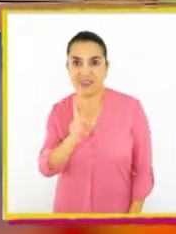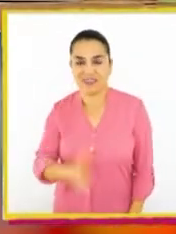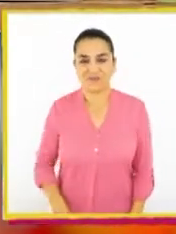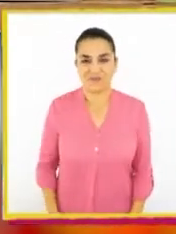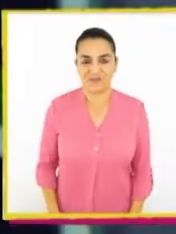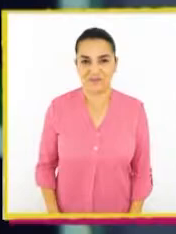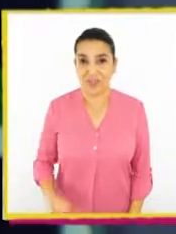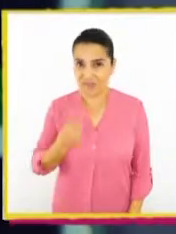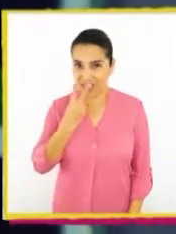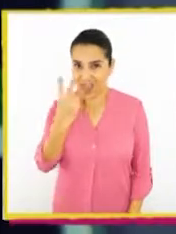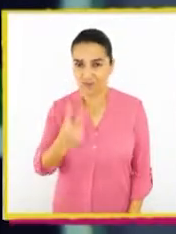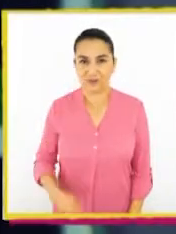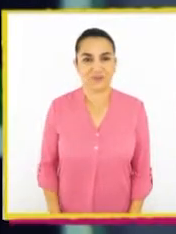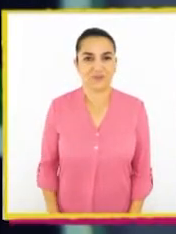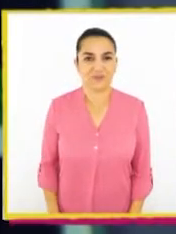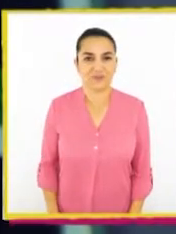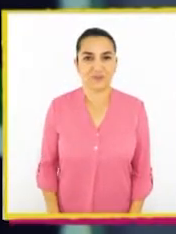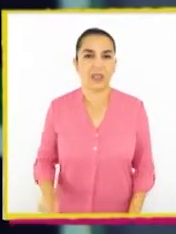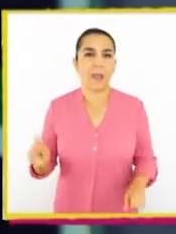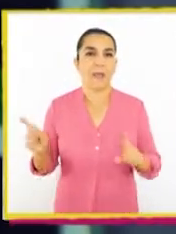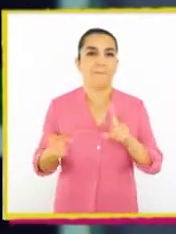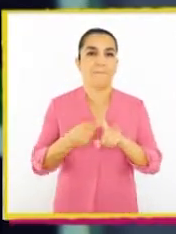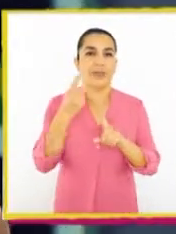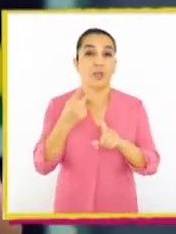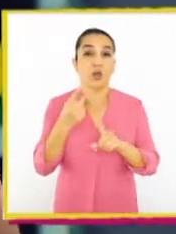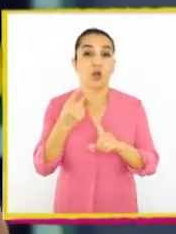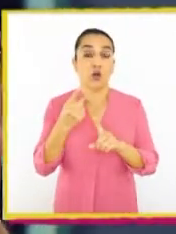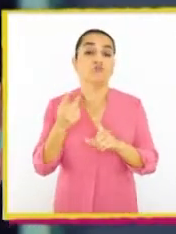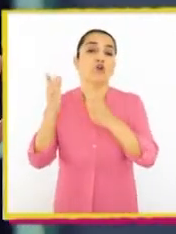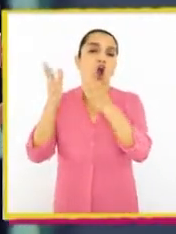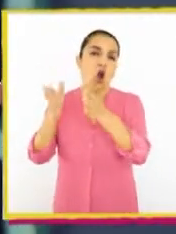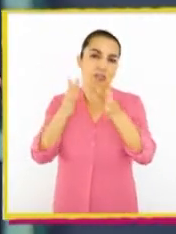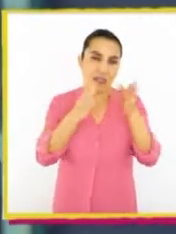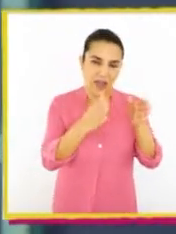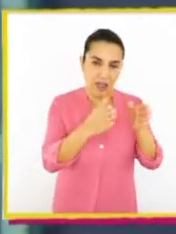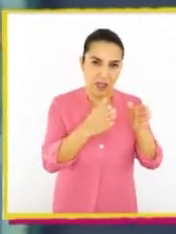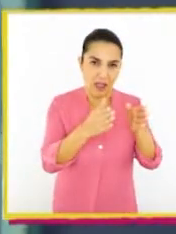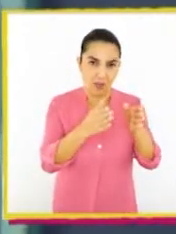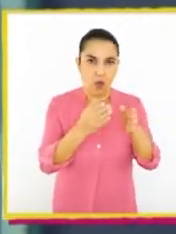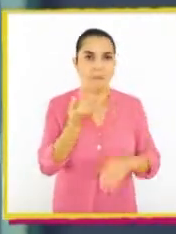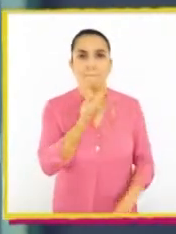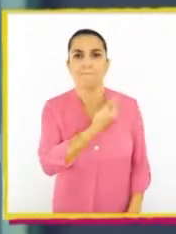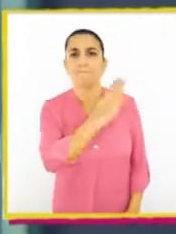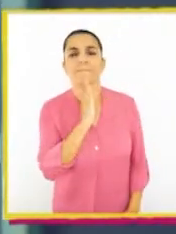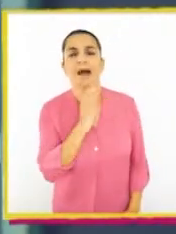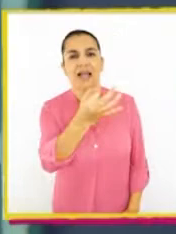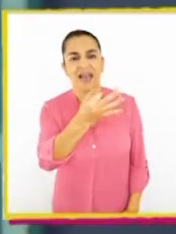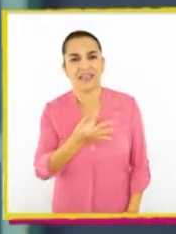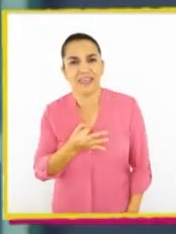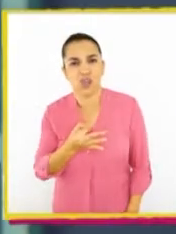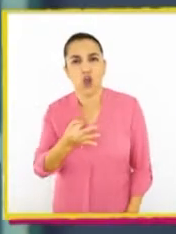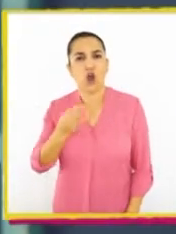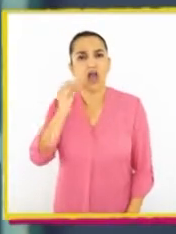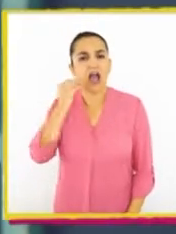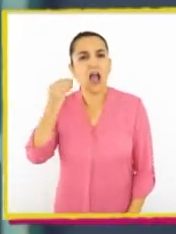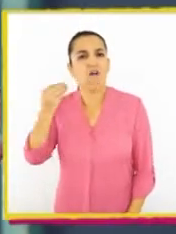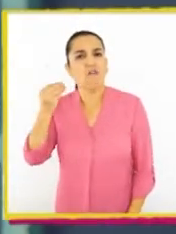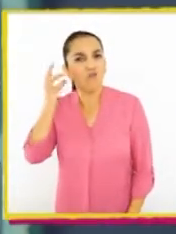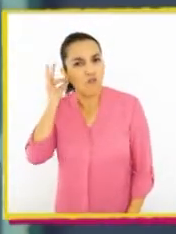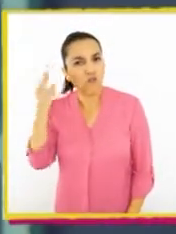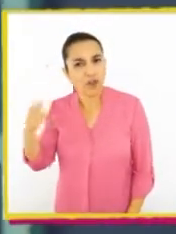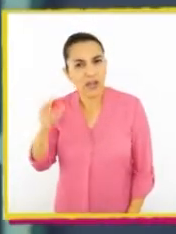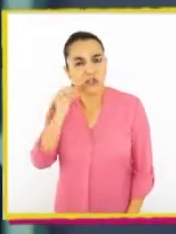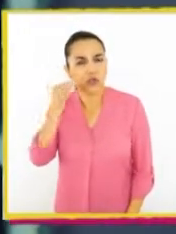encontrar su valor. Vamos a ver. Primero ordenamos los datos. La Maca dijo que su tatarabuela llegó a Chile el